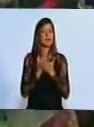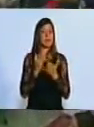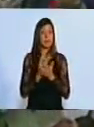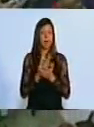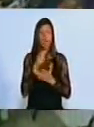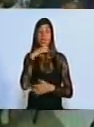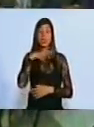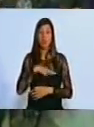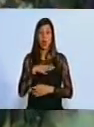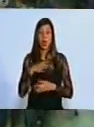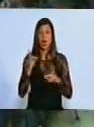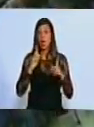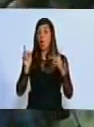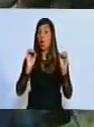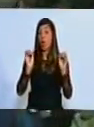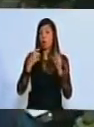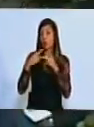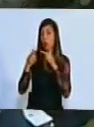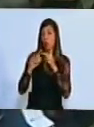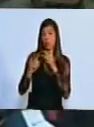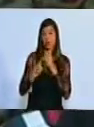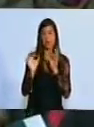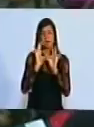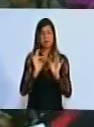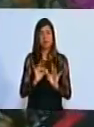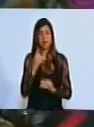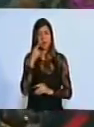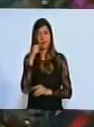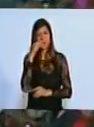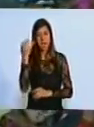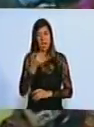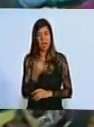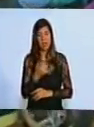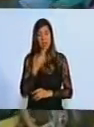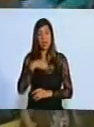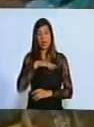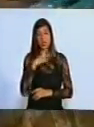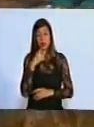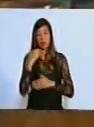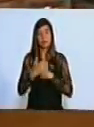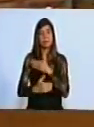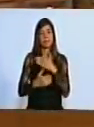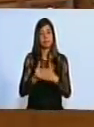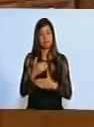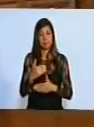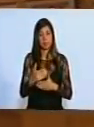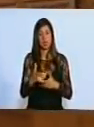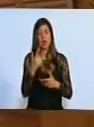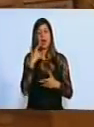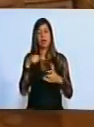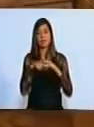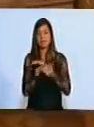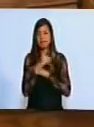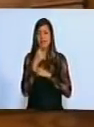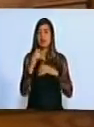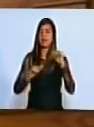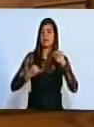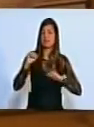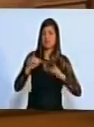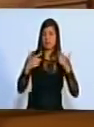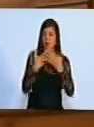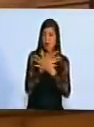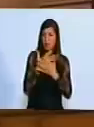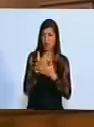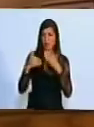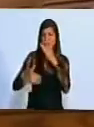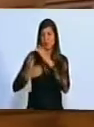historia como en otros ámbitos de la realidad y del conocimiento, hemos avanzado en el cuestionamiento de esquemas. Los